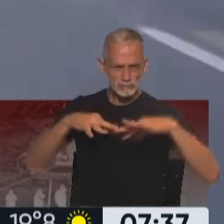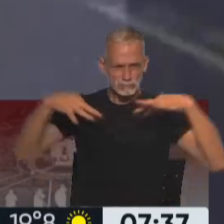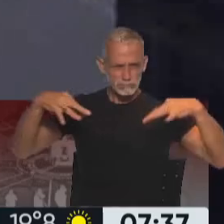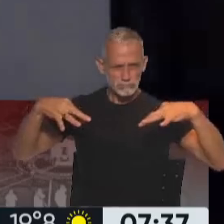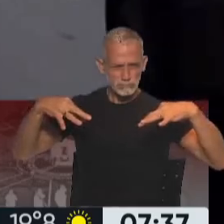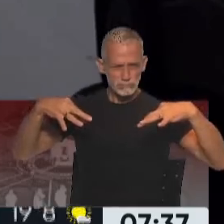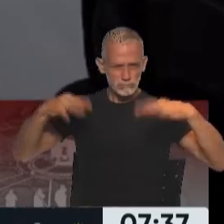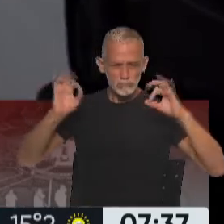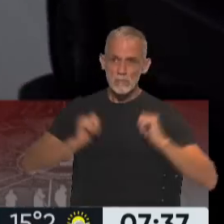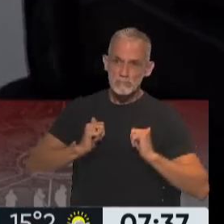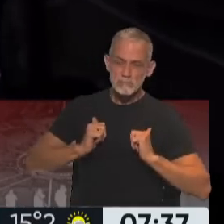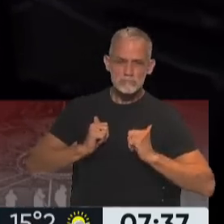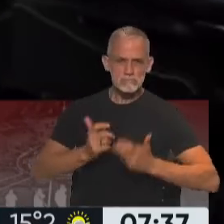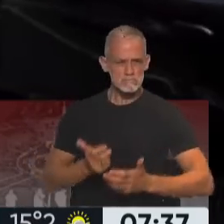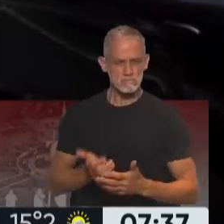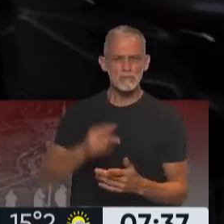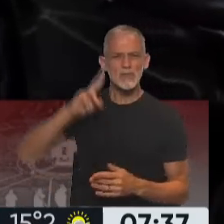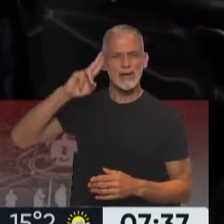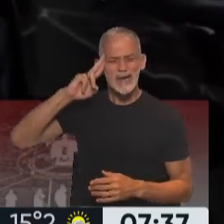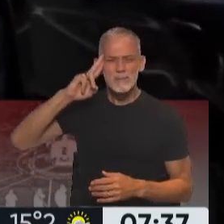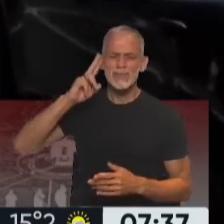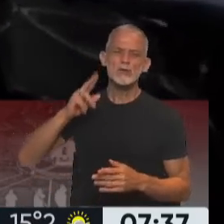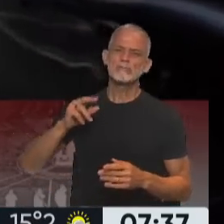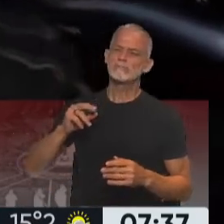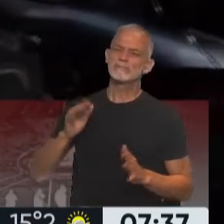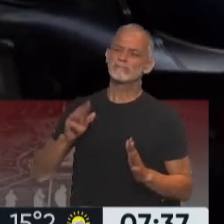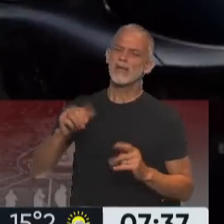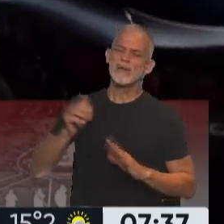que pasa es que vos te ganás el respeto